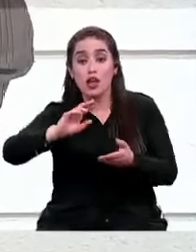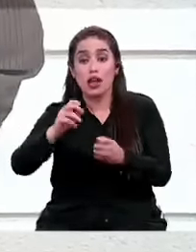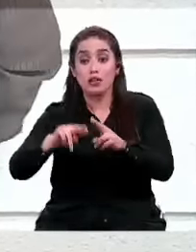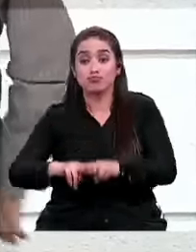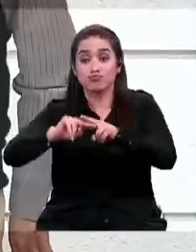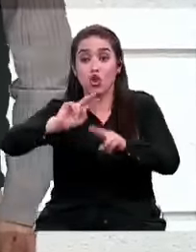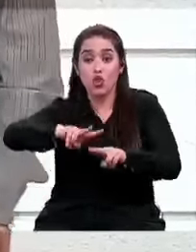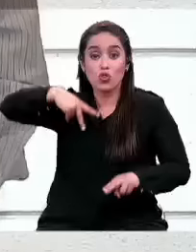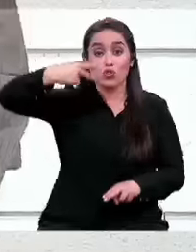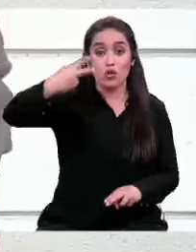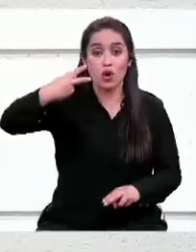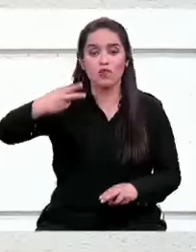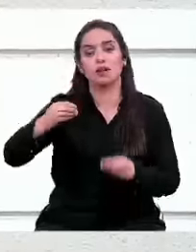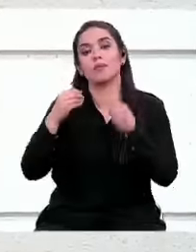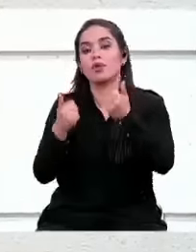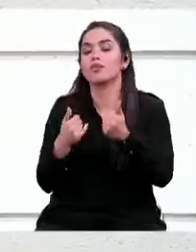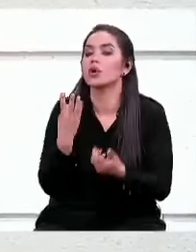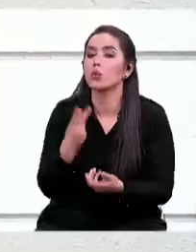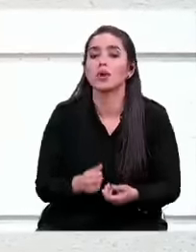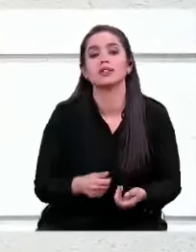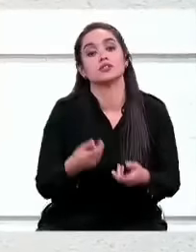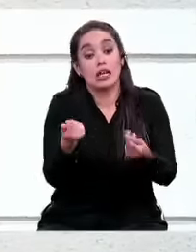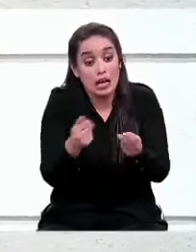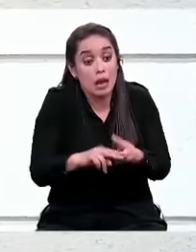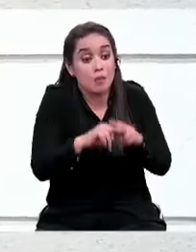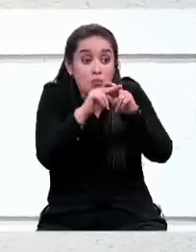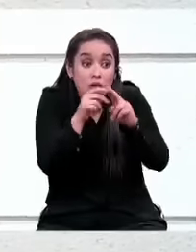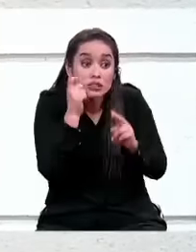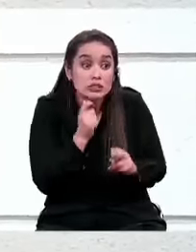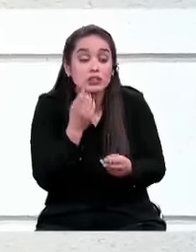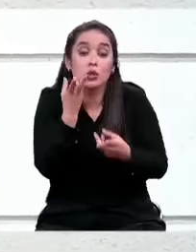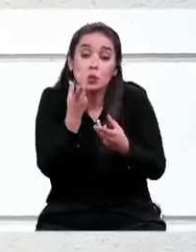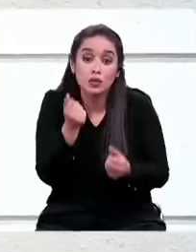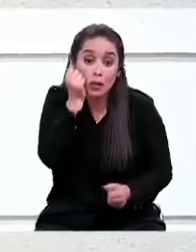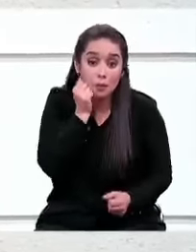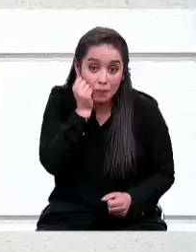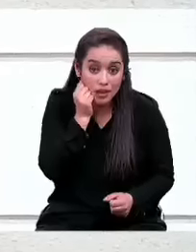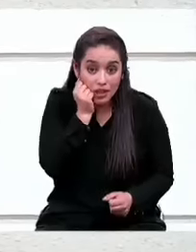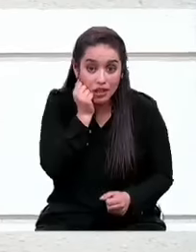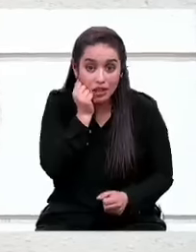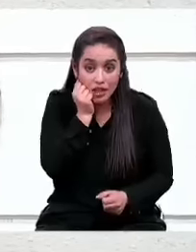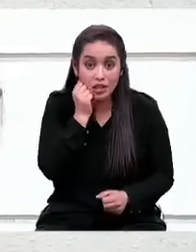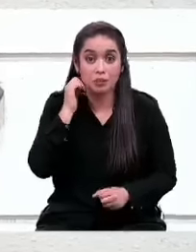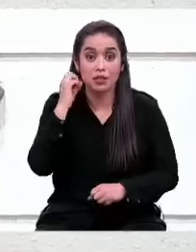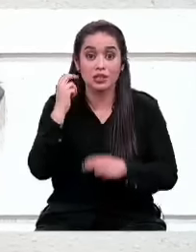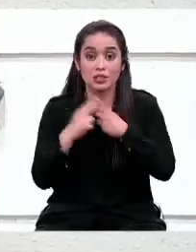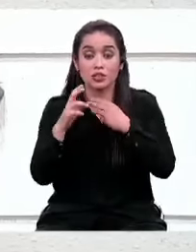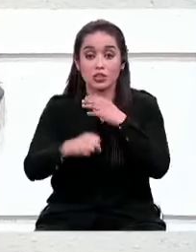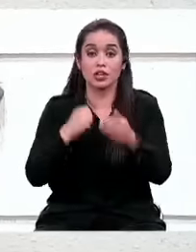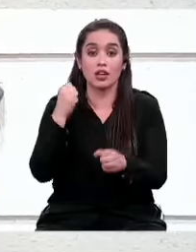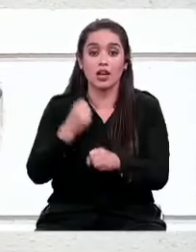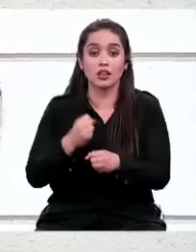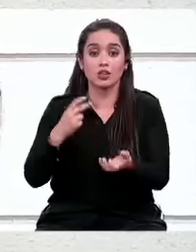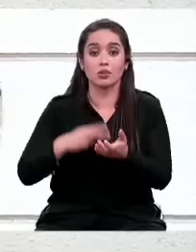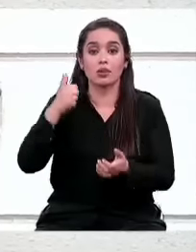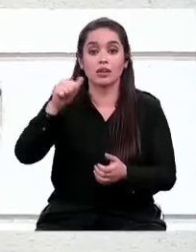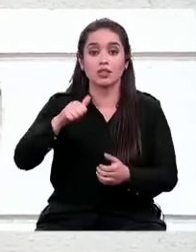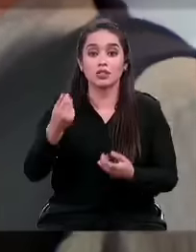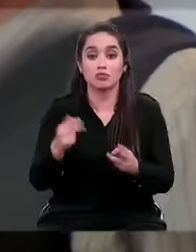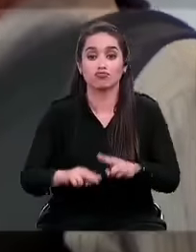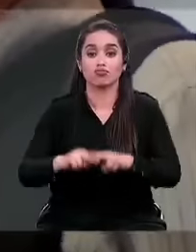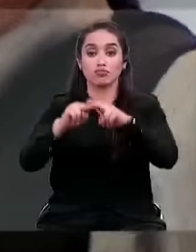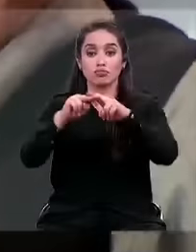¡Ah, muy bien! ¿Y el monto es? El monto, don Francisco, de Plásticos Marambio para esta Teletón 2016 asciende a la suma